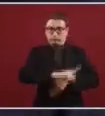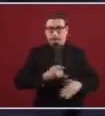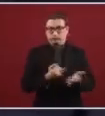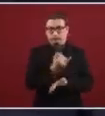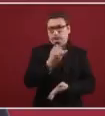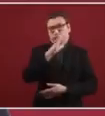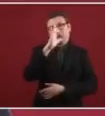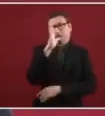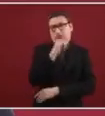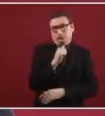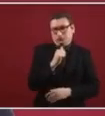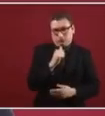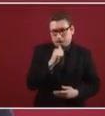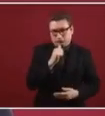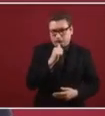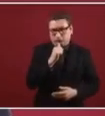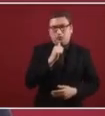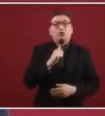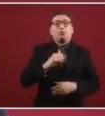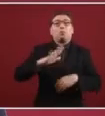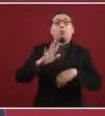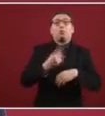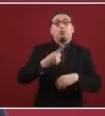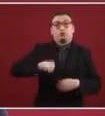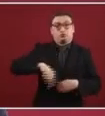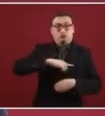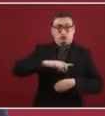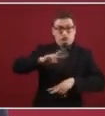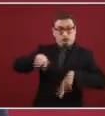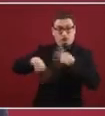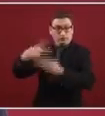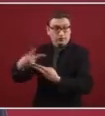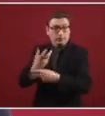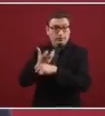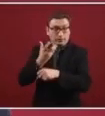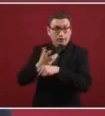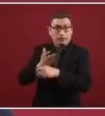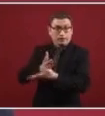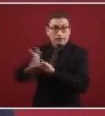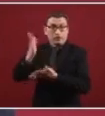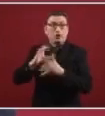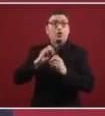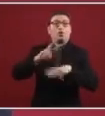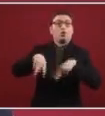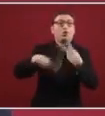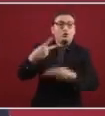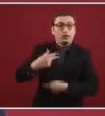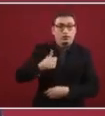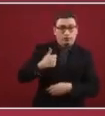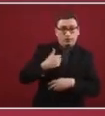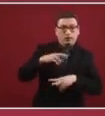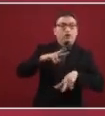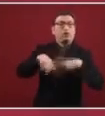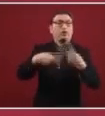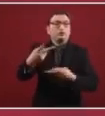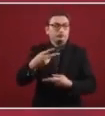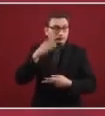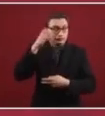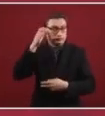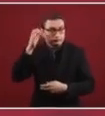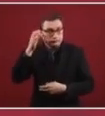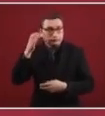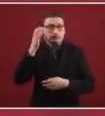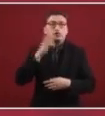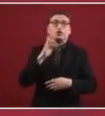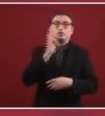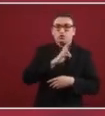nosotros no vamos a Estados Unidos, ni vamos a Canadá, ni vamos a China, ni vamos a Rusia,